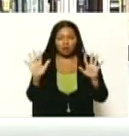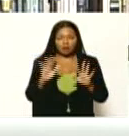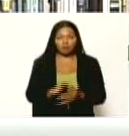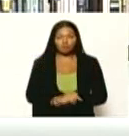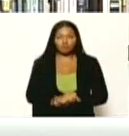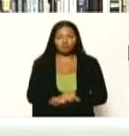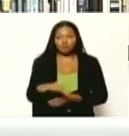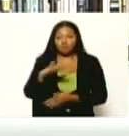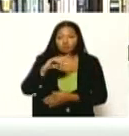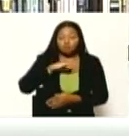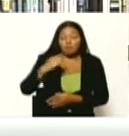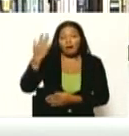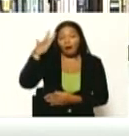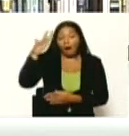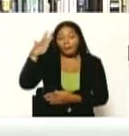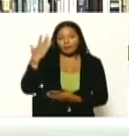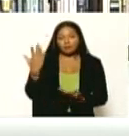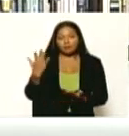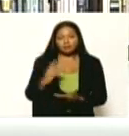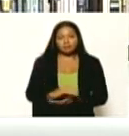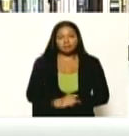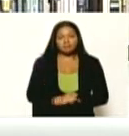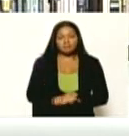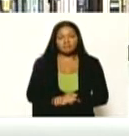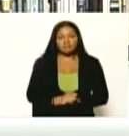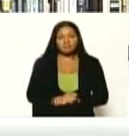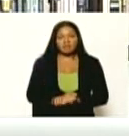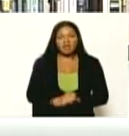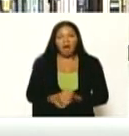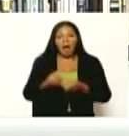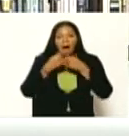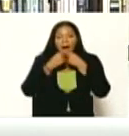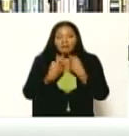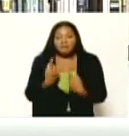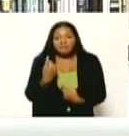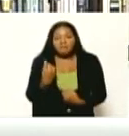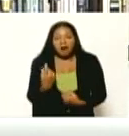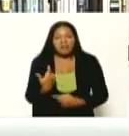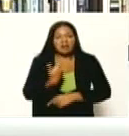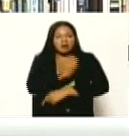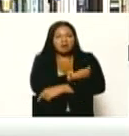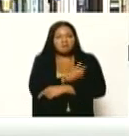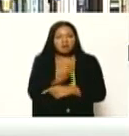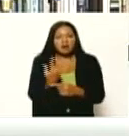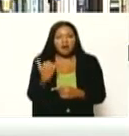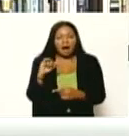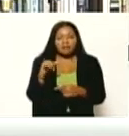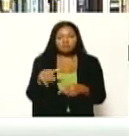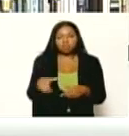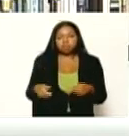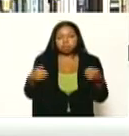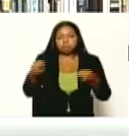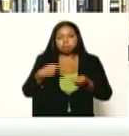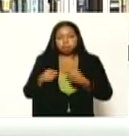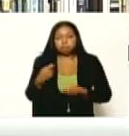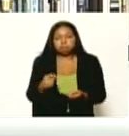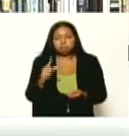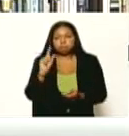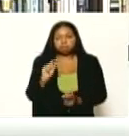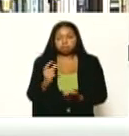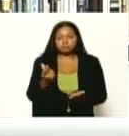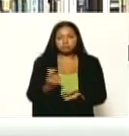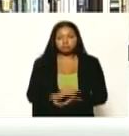debemos nosotros saber la escasez de vacunas que se ha presentado en el mercado de vacunas, una